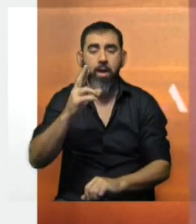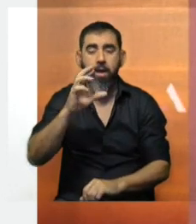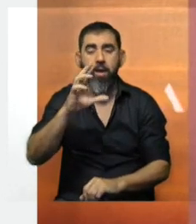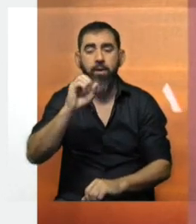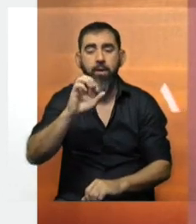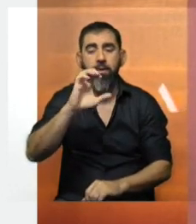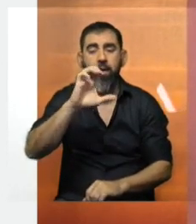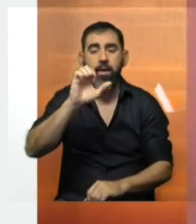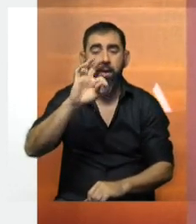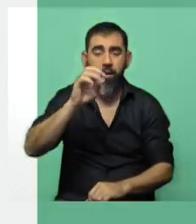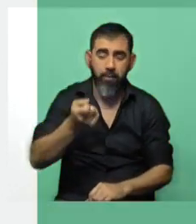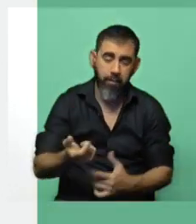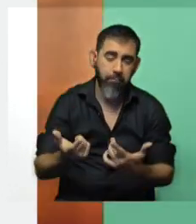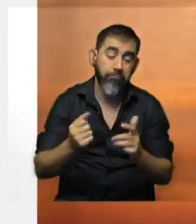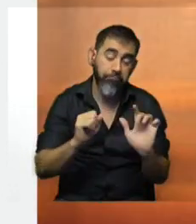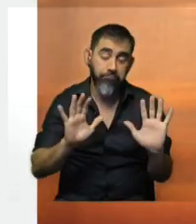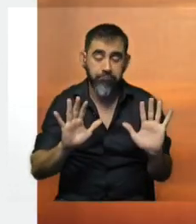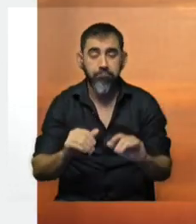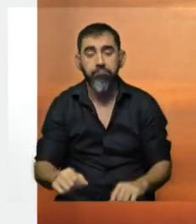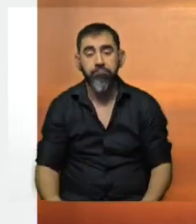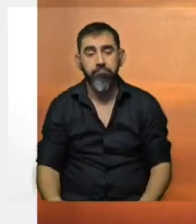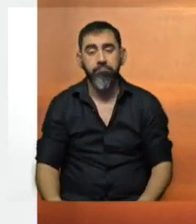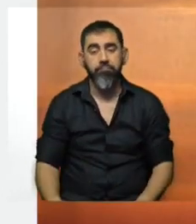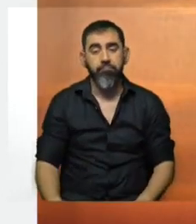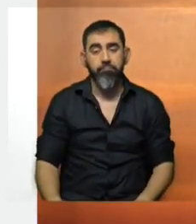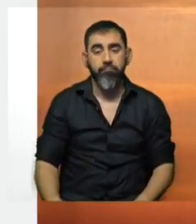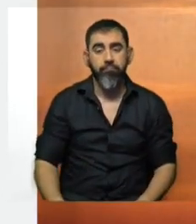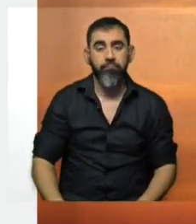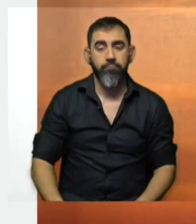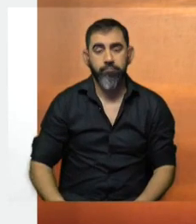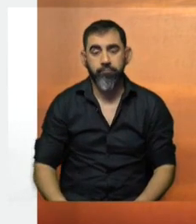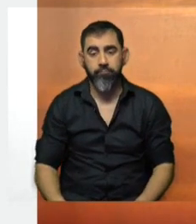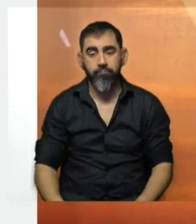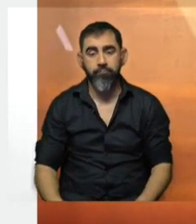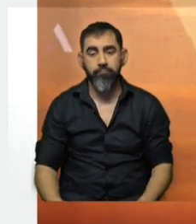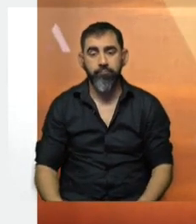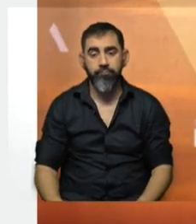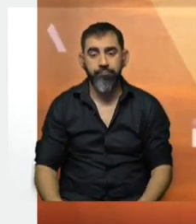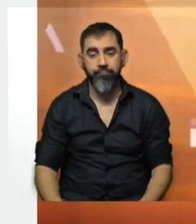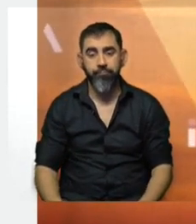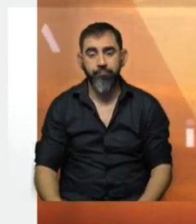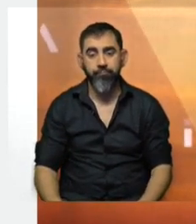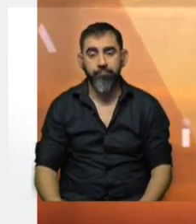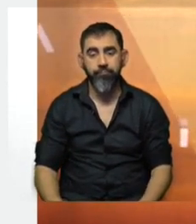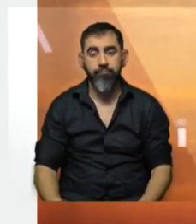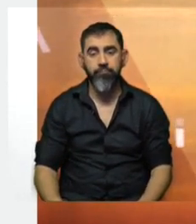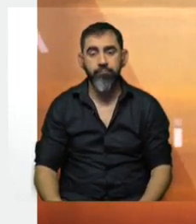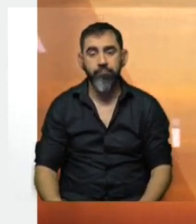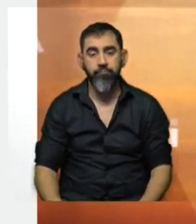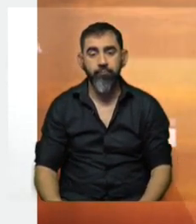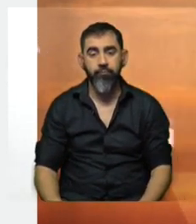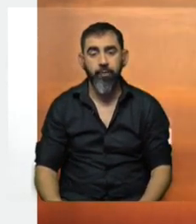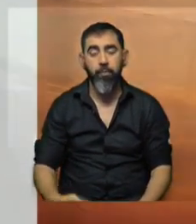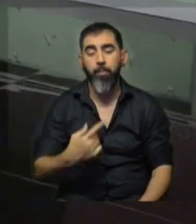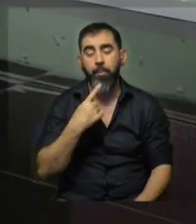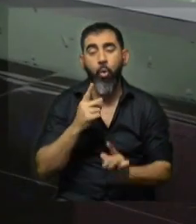pero lo dimos, no fue mal, bien... Pero pará, que si de... Esto es otra cosa, Pilar. Si de 11 le